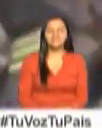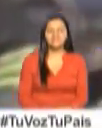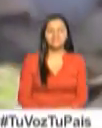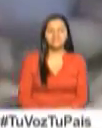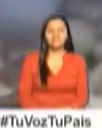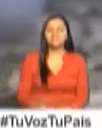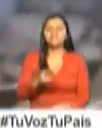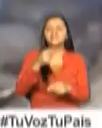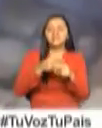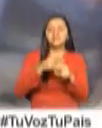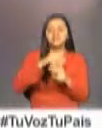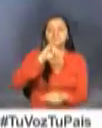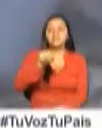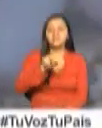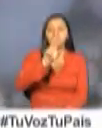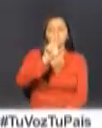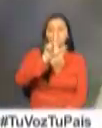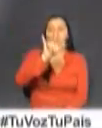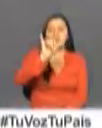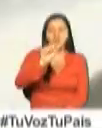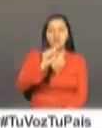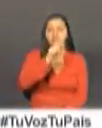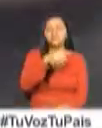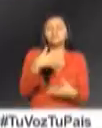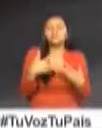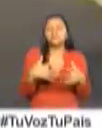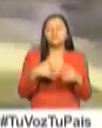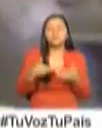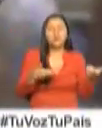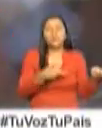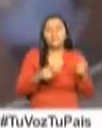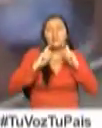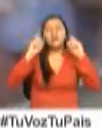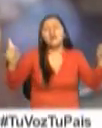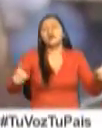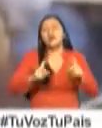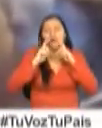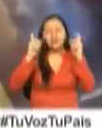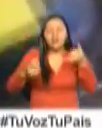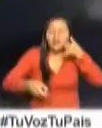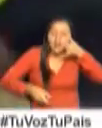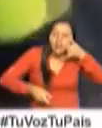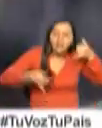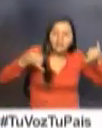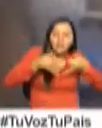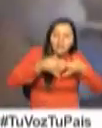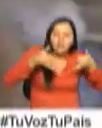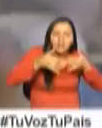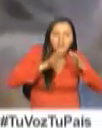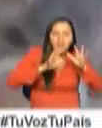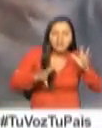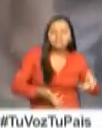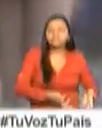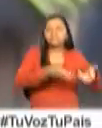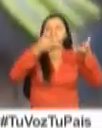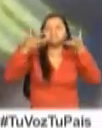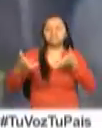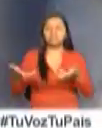Se llama Julia, un nombre que han gritado con alegría los bomberos que han pasado horas hablando con ella hasta que han podido